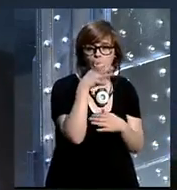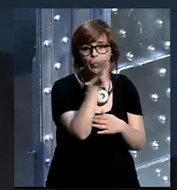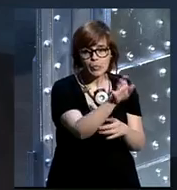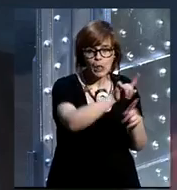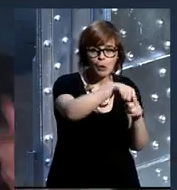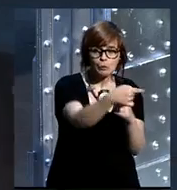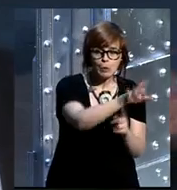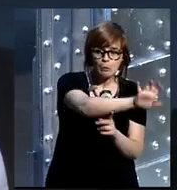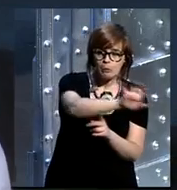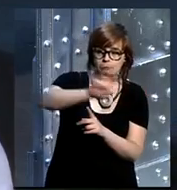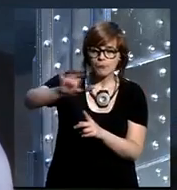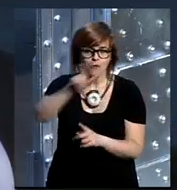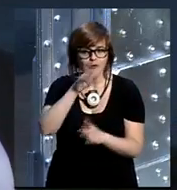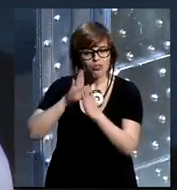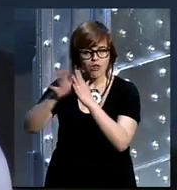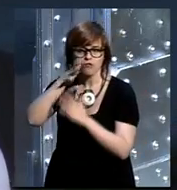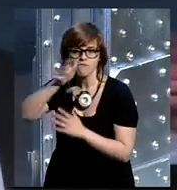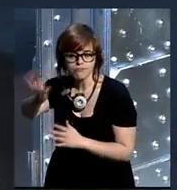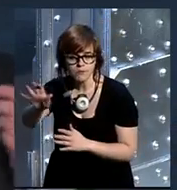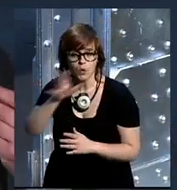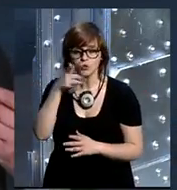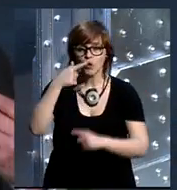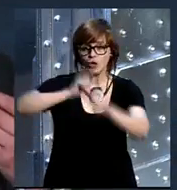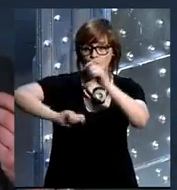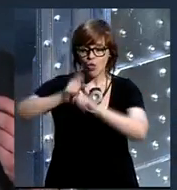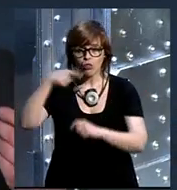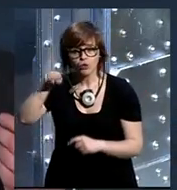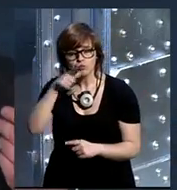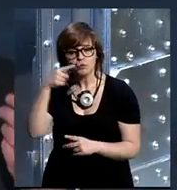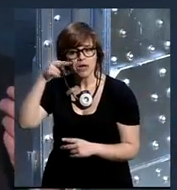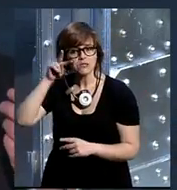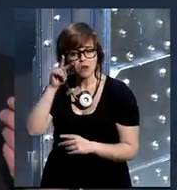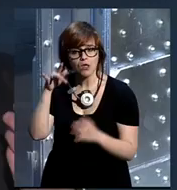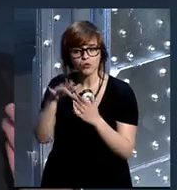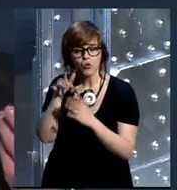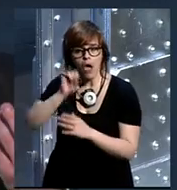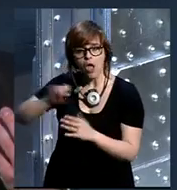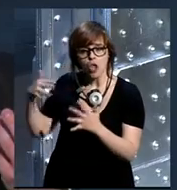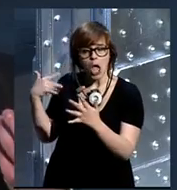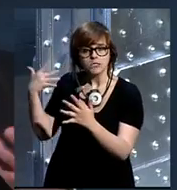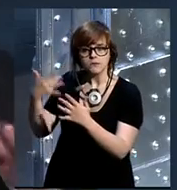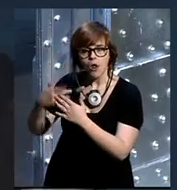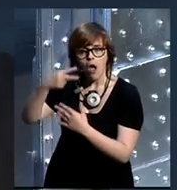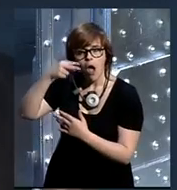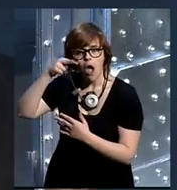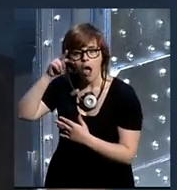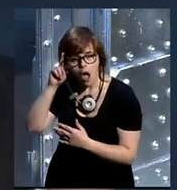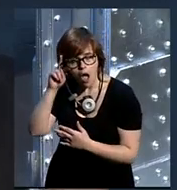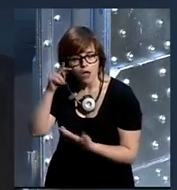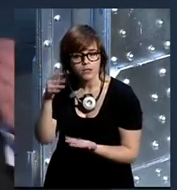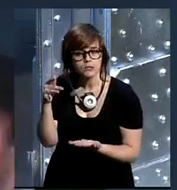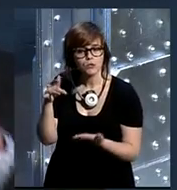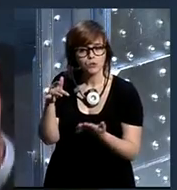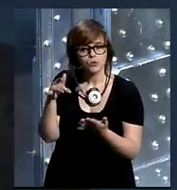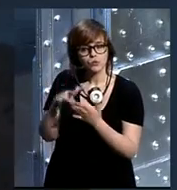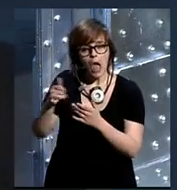cómo unimos estos nuevos canales con vuestras asociaciones, porque vosotros tenéis una experiencia creada a lo largo de los años y esa experiencia se podría combinar